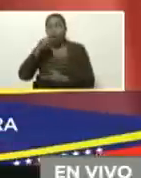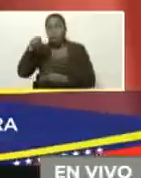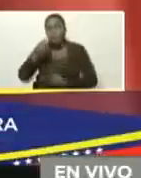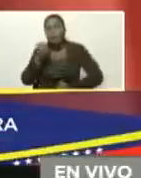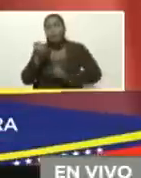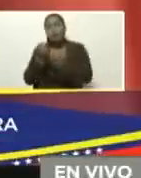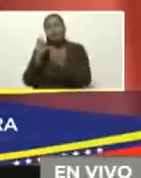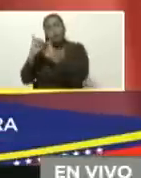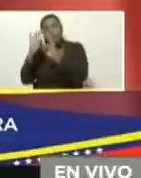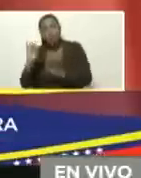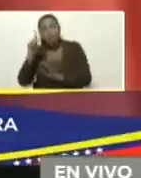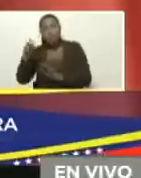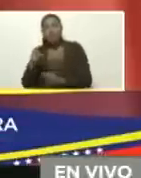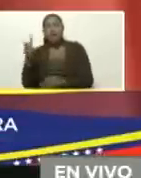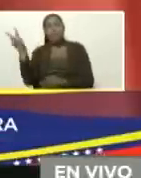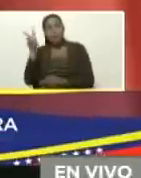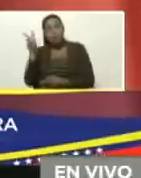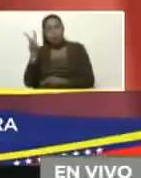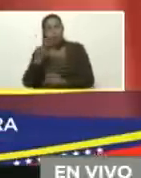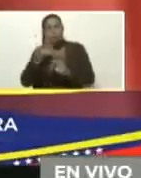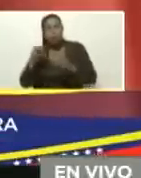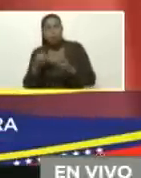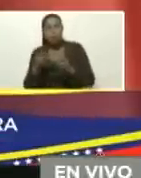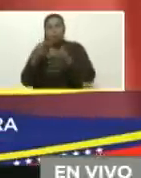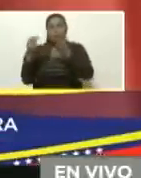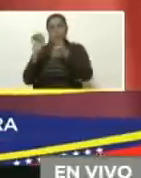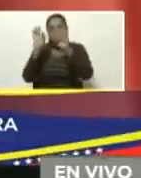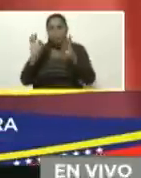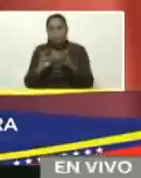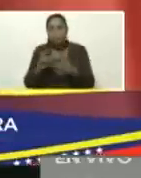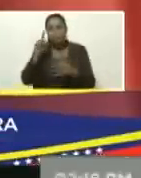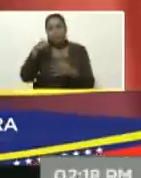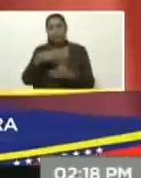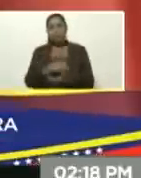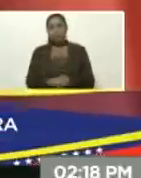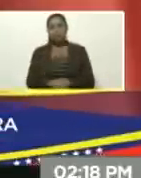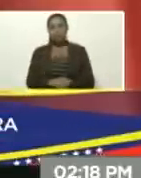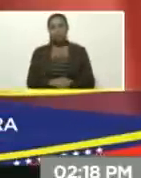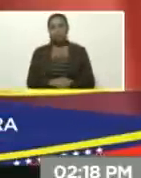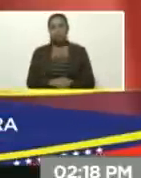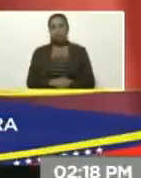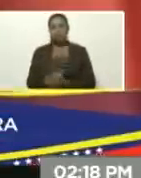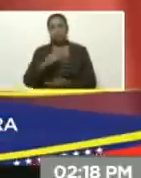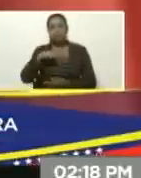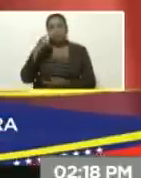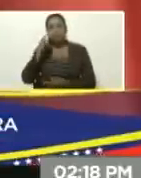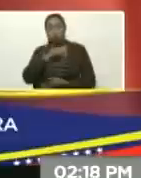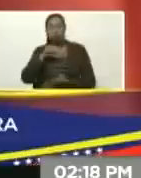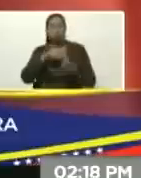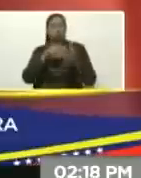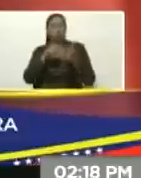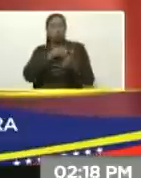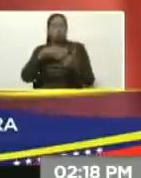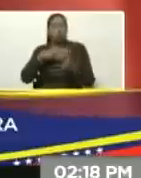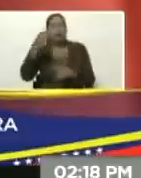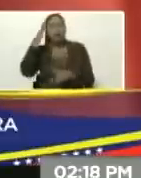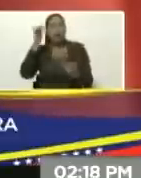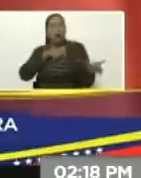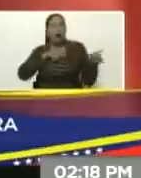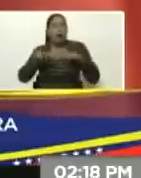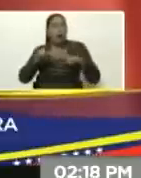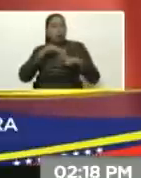les hemos apoyado a Venezuela en diferentes ámbitos. Entonces, nosotros ya sabemos que